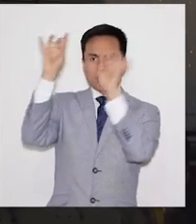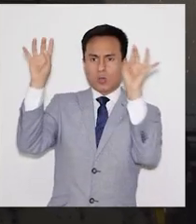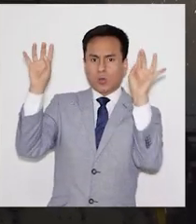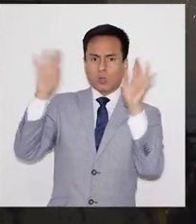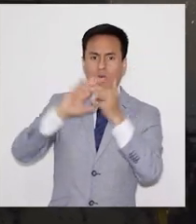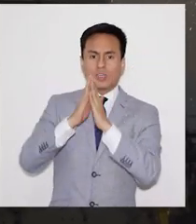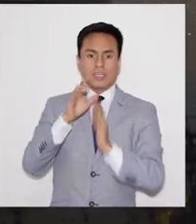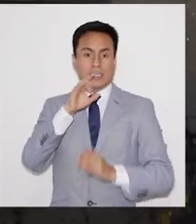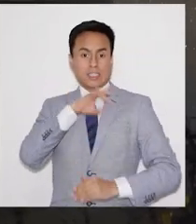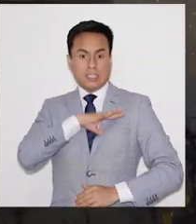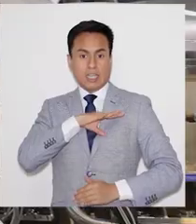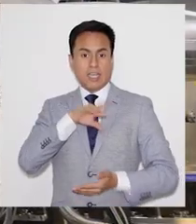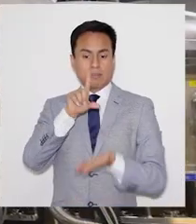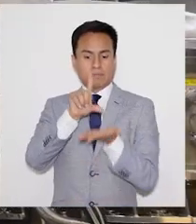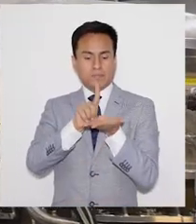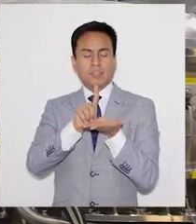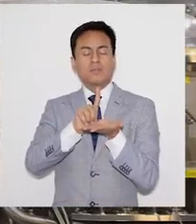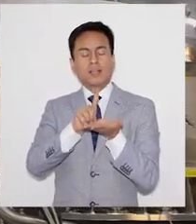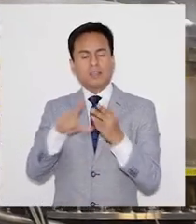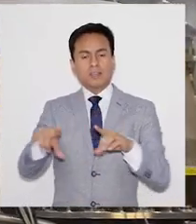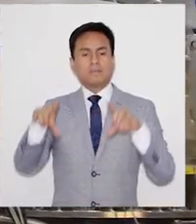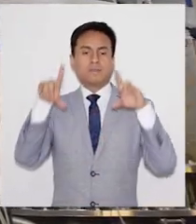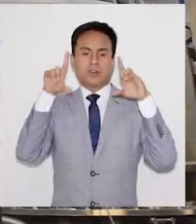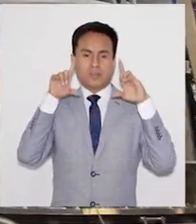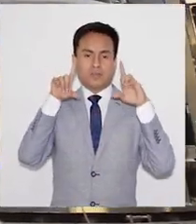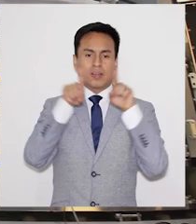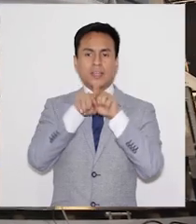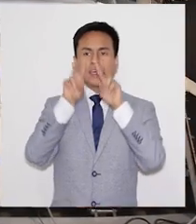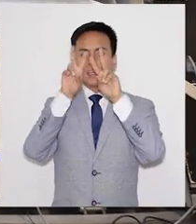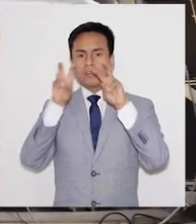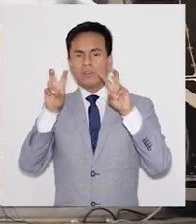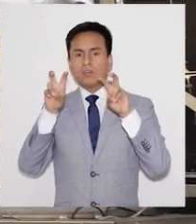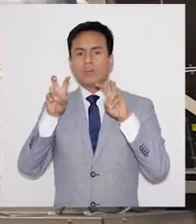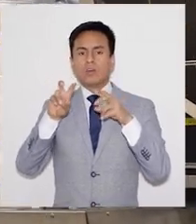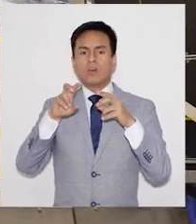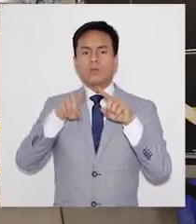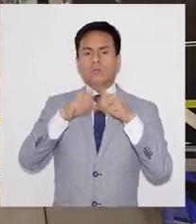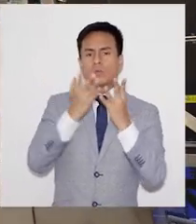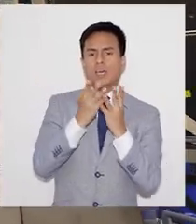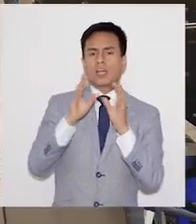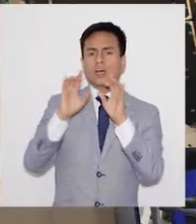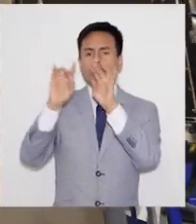han posicionado a Chile como uno de los protagonistas en el estudio del universo.